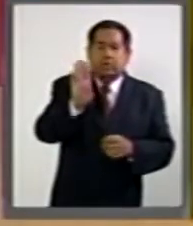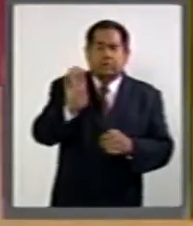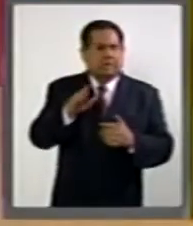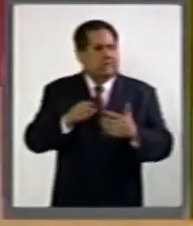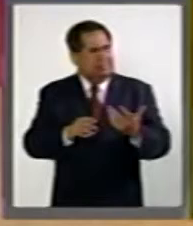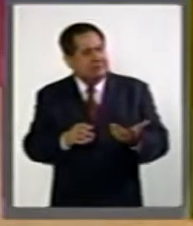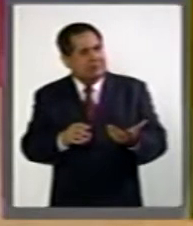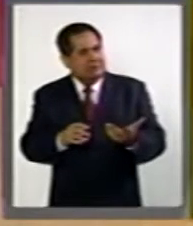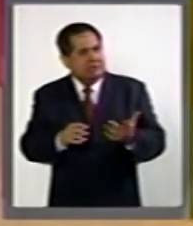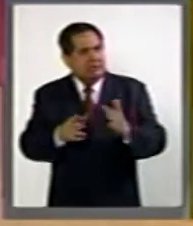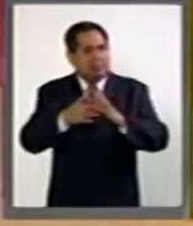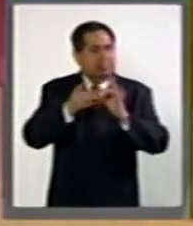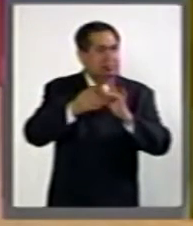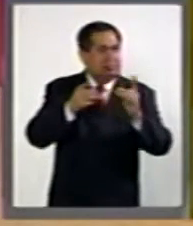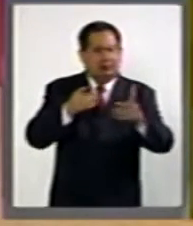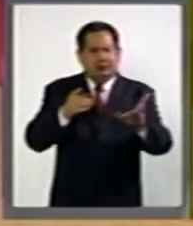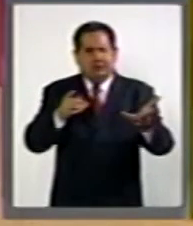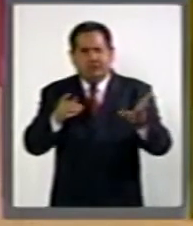habla